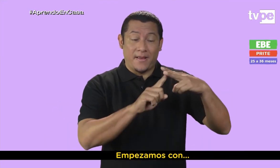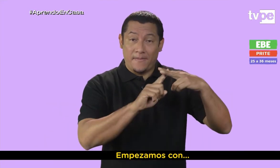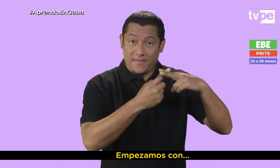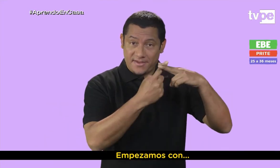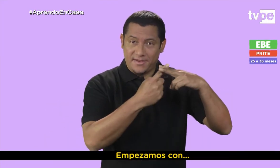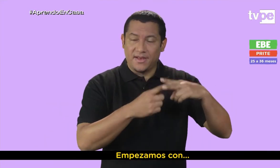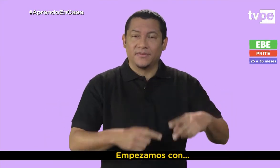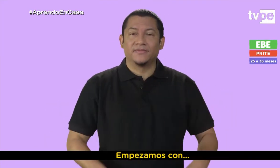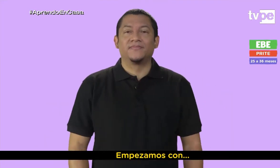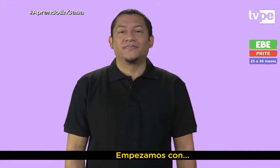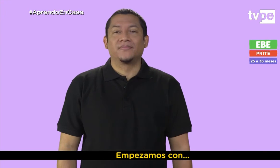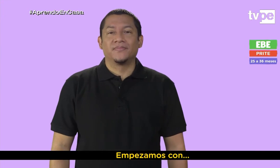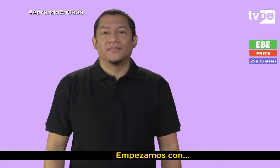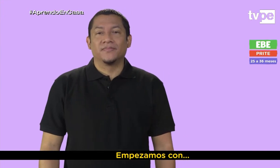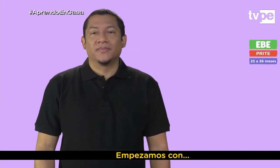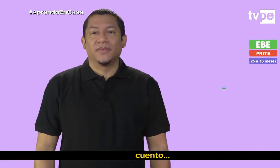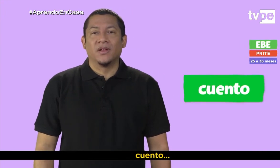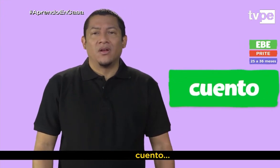Empezamos con